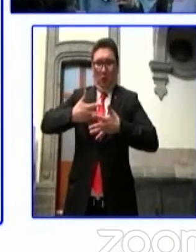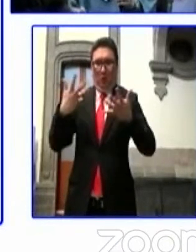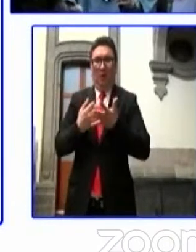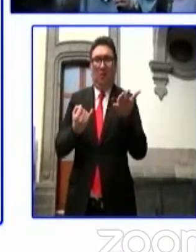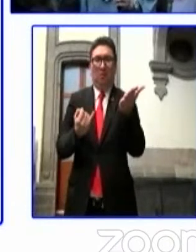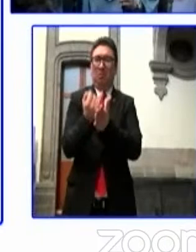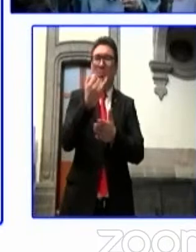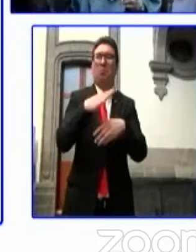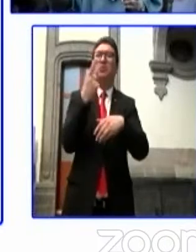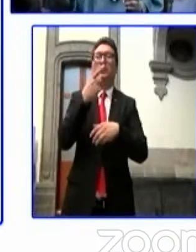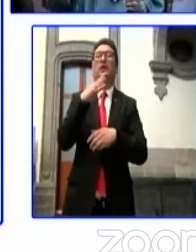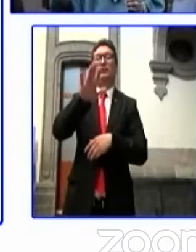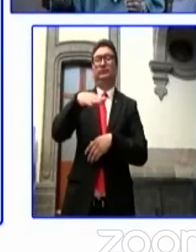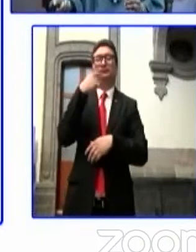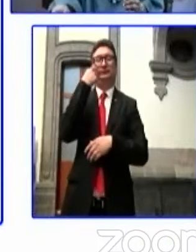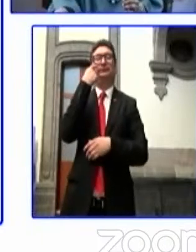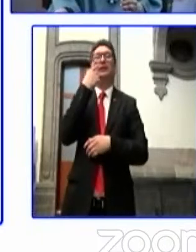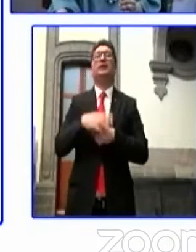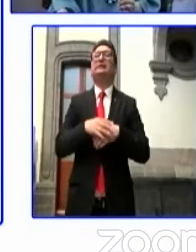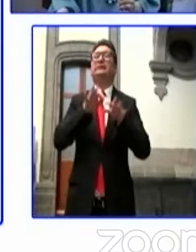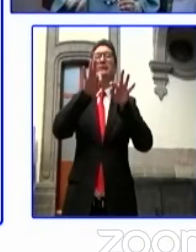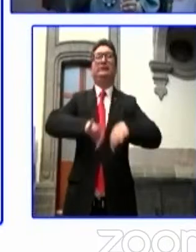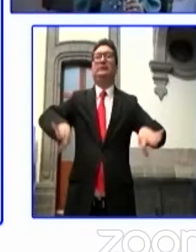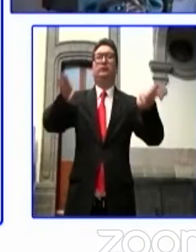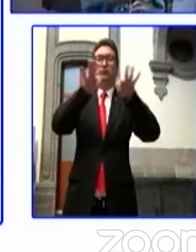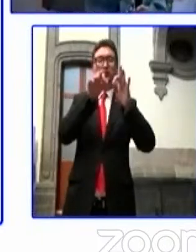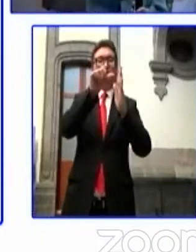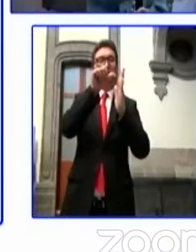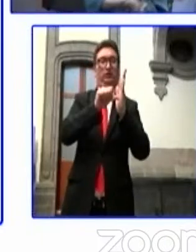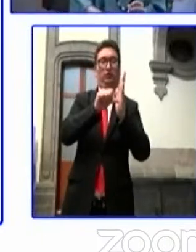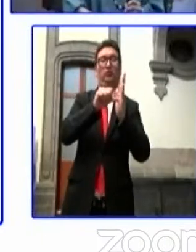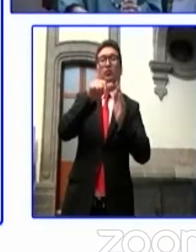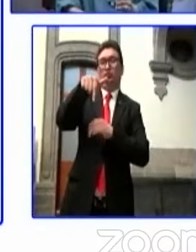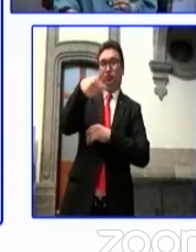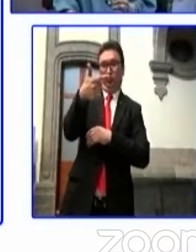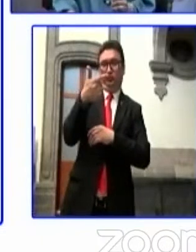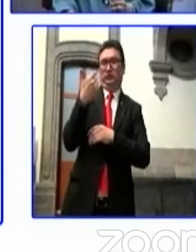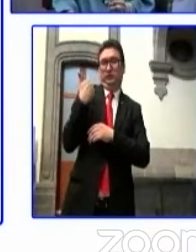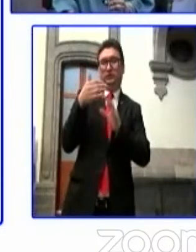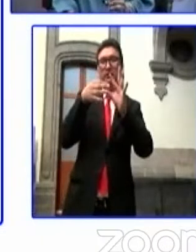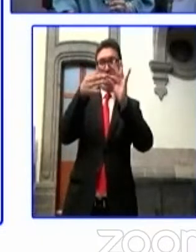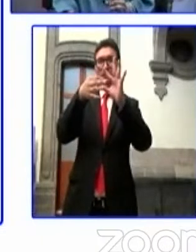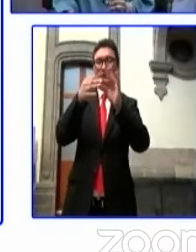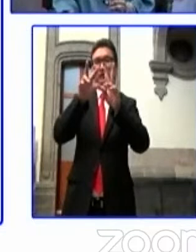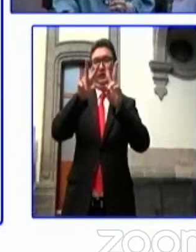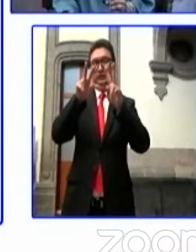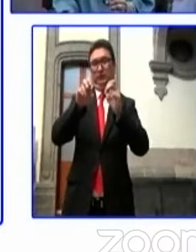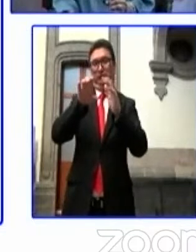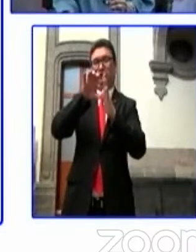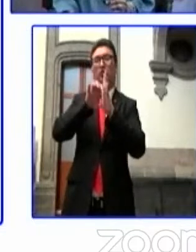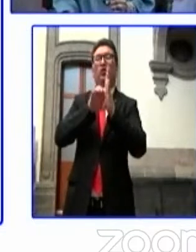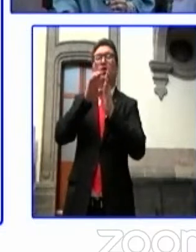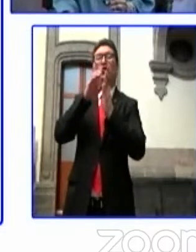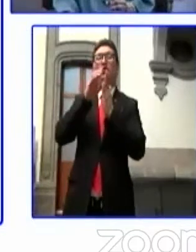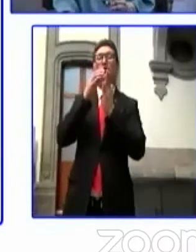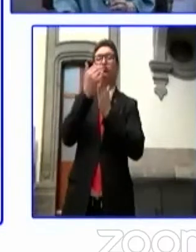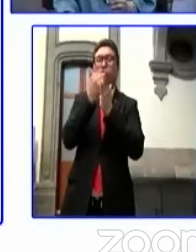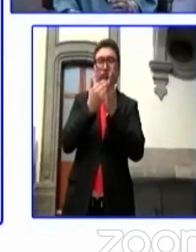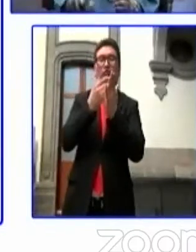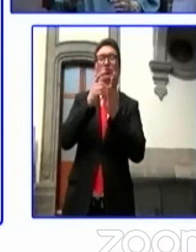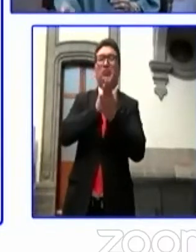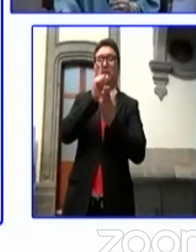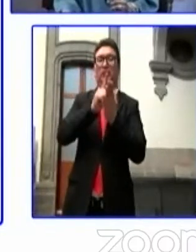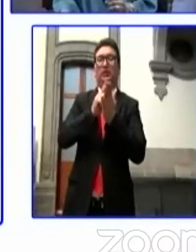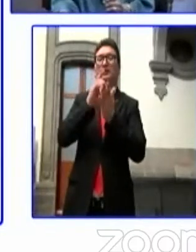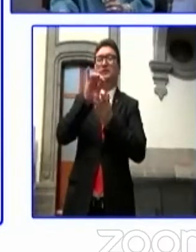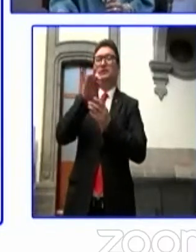nada más menciono la importancia de los artículos 12, que ya lo dije hablando del Código de Procedimientos Civiles de México,